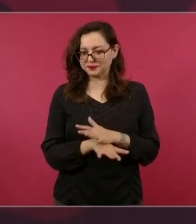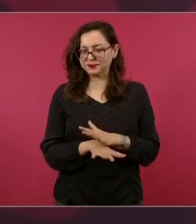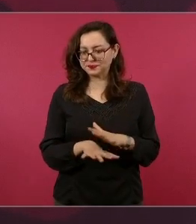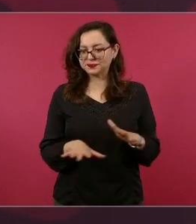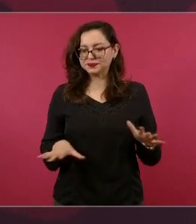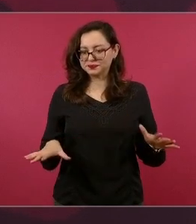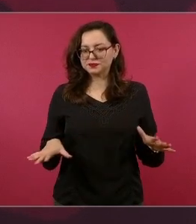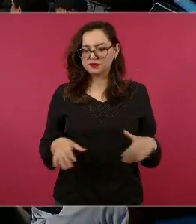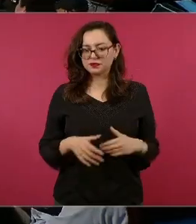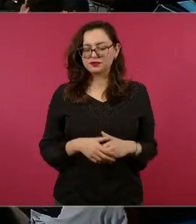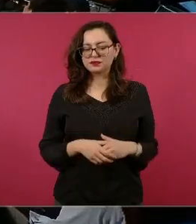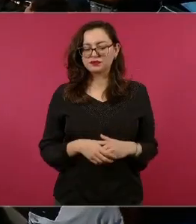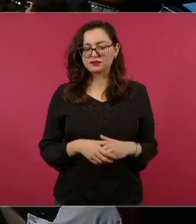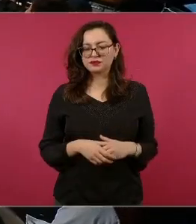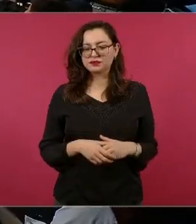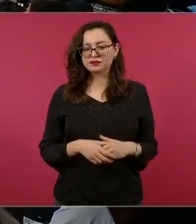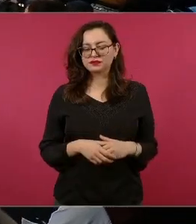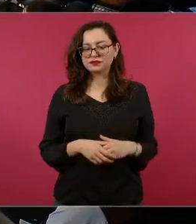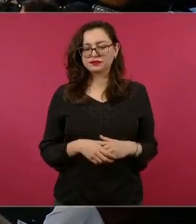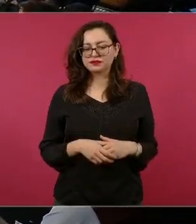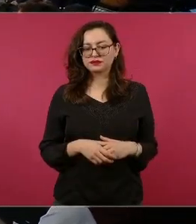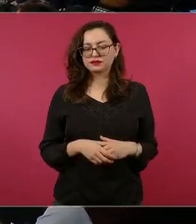Vamos a que empiece